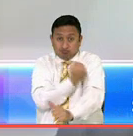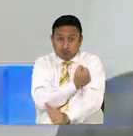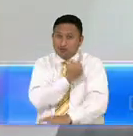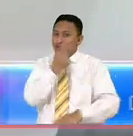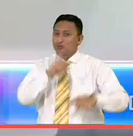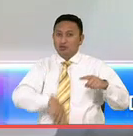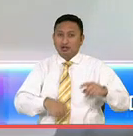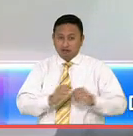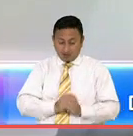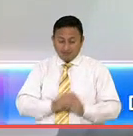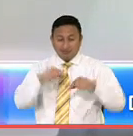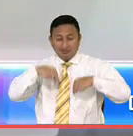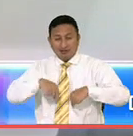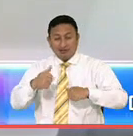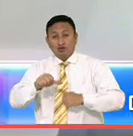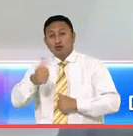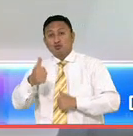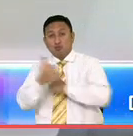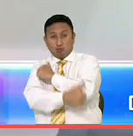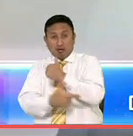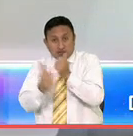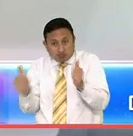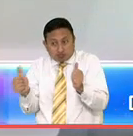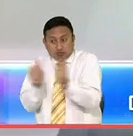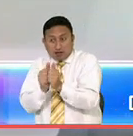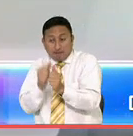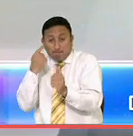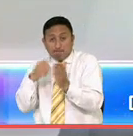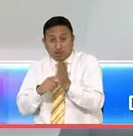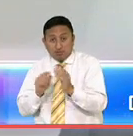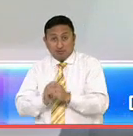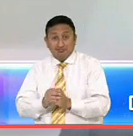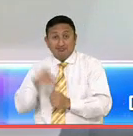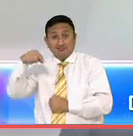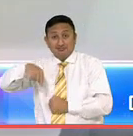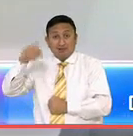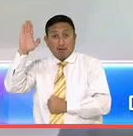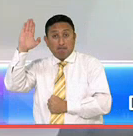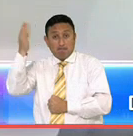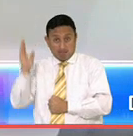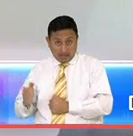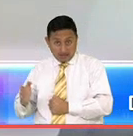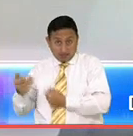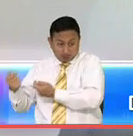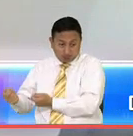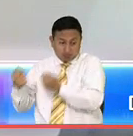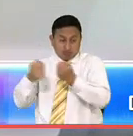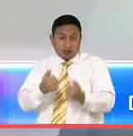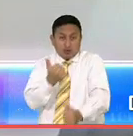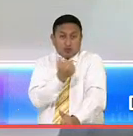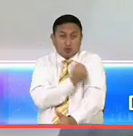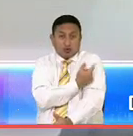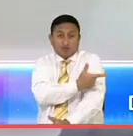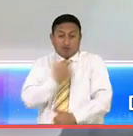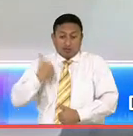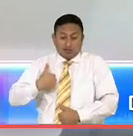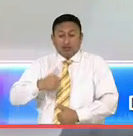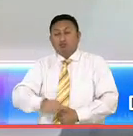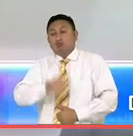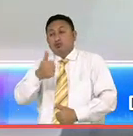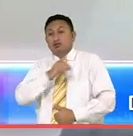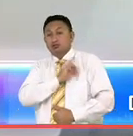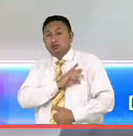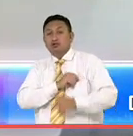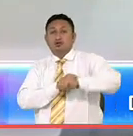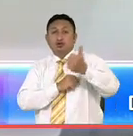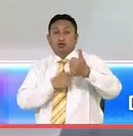juntarnos con varios países y que brasil siempre nos provea de una vacuna argentina de otras chile de otra y